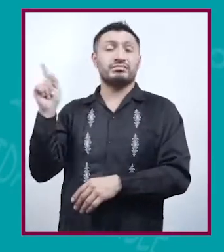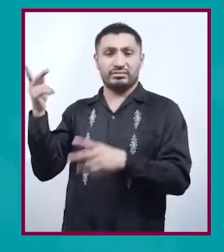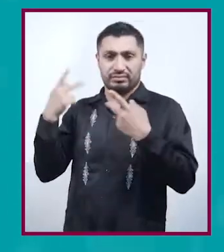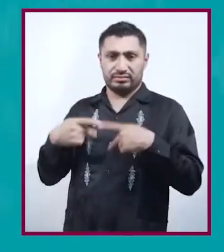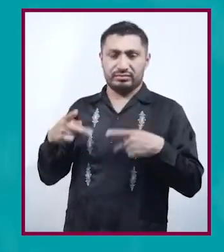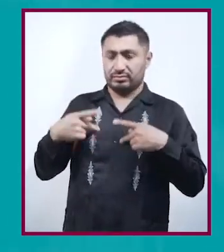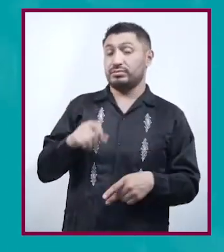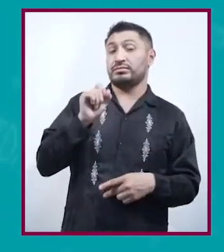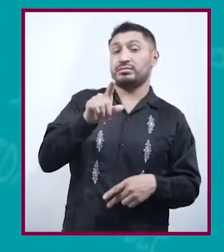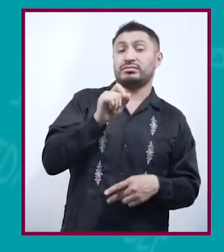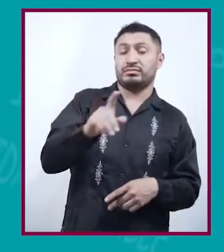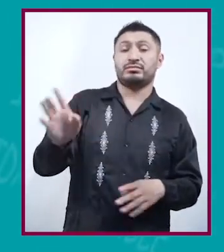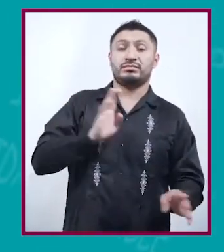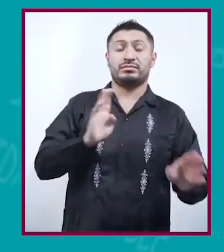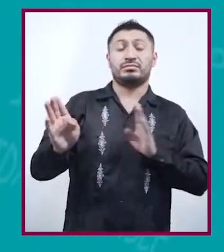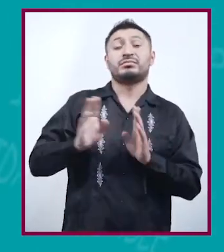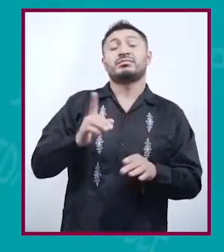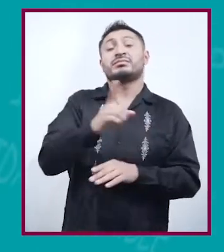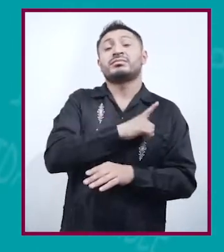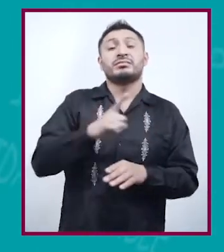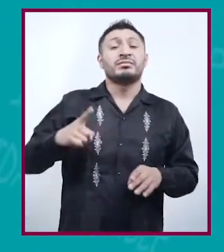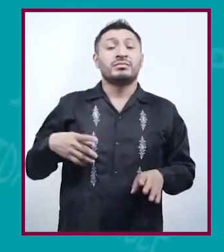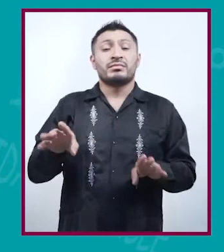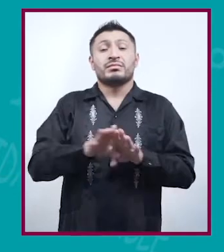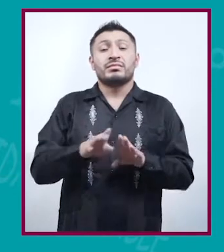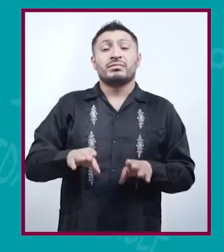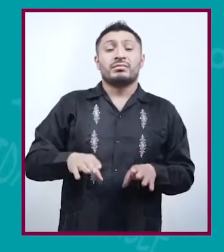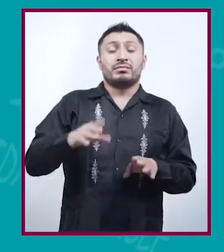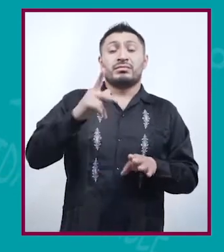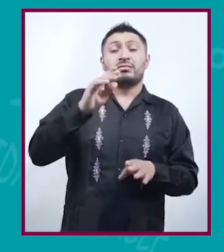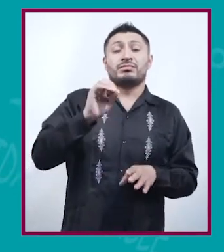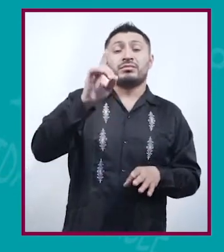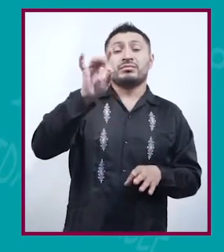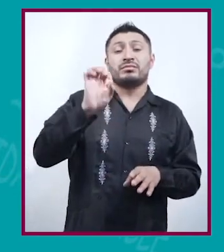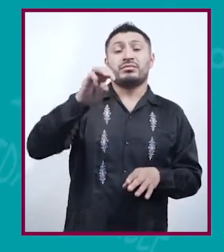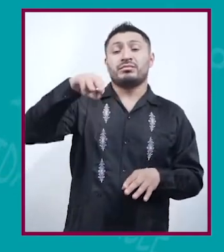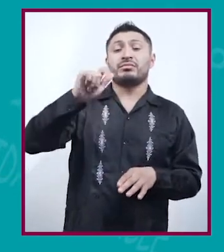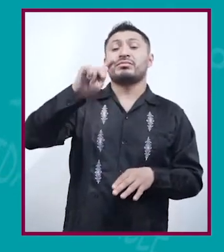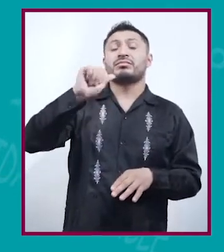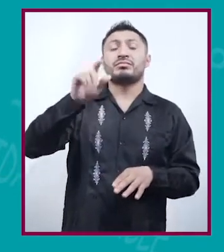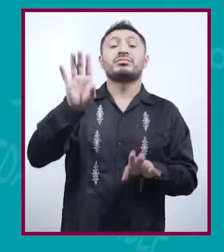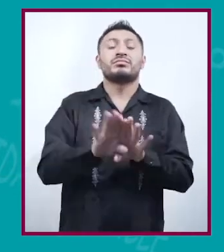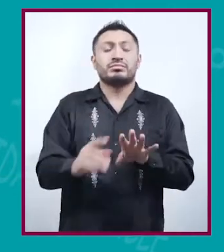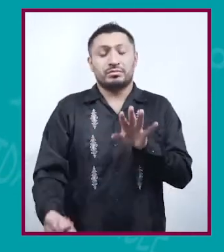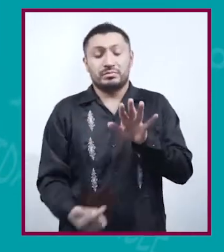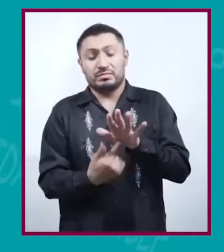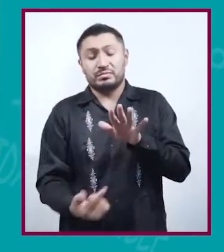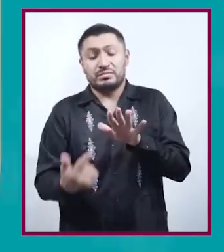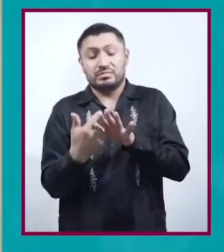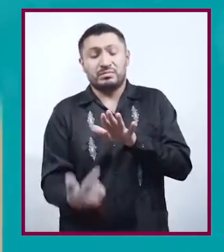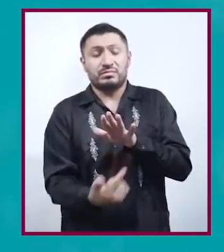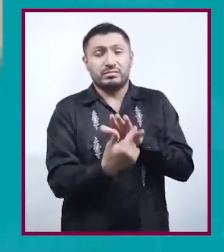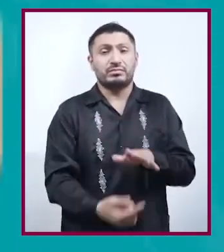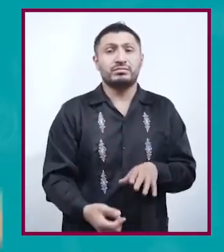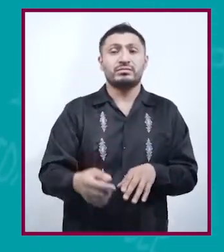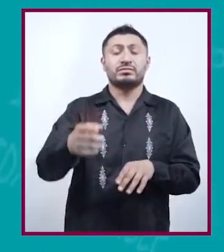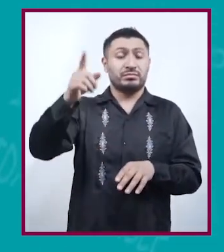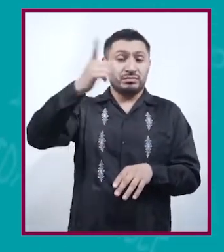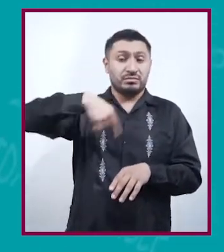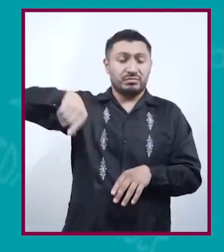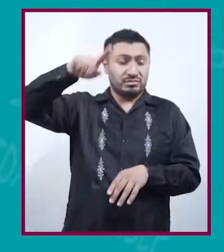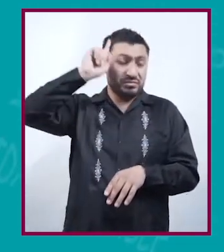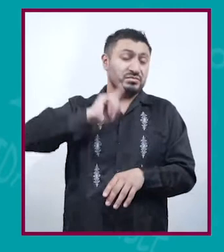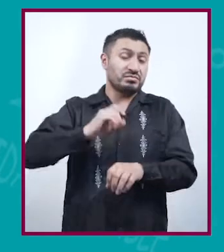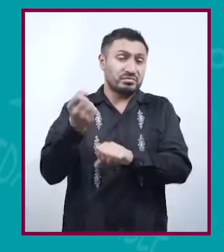los romanos. Por su parte, los soldados debían usar los coila o podémata, que tenían la suela claveteada. El